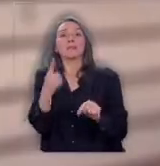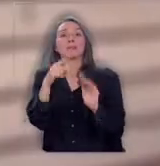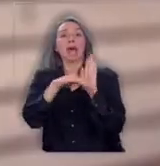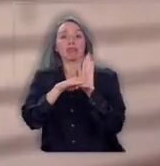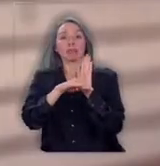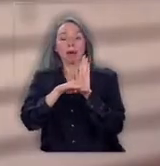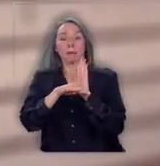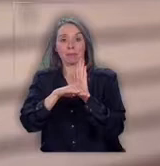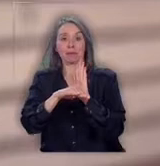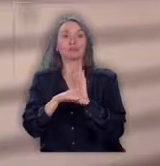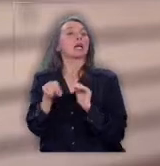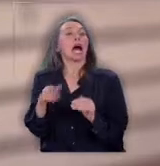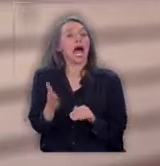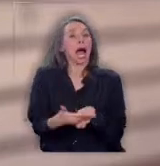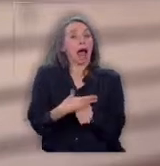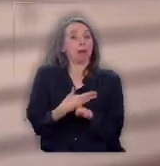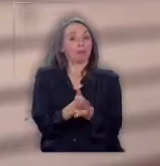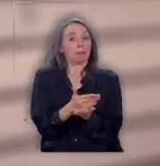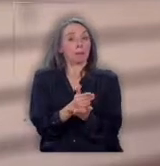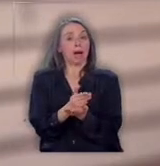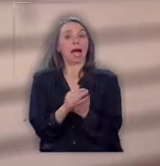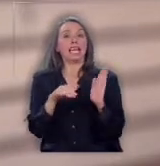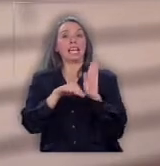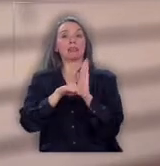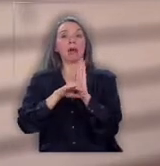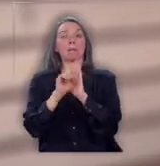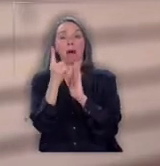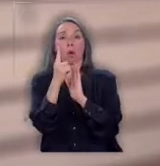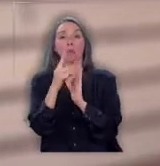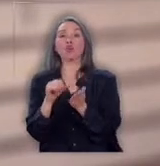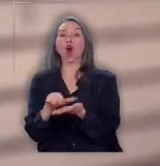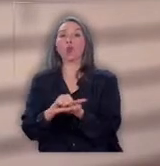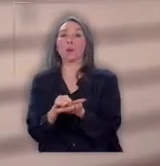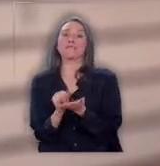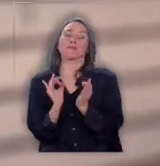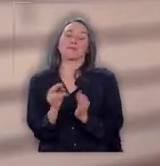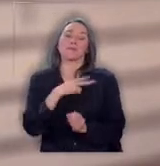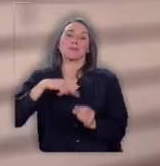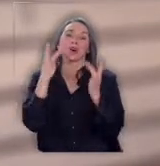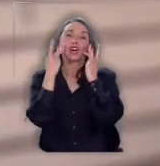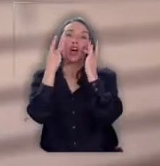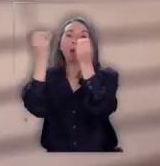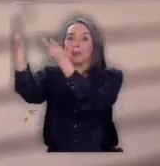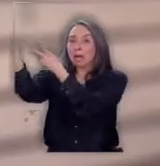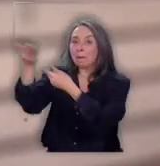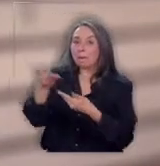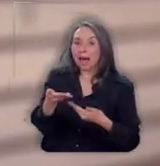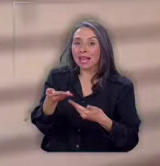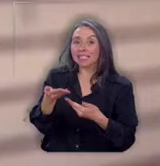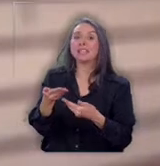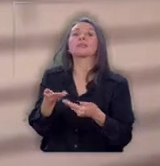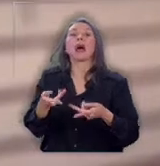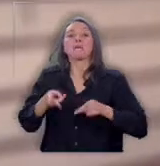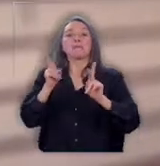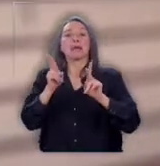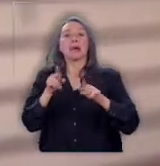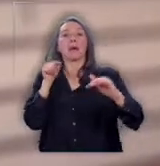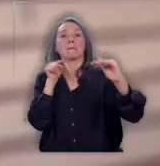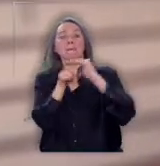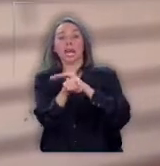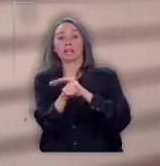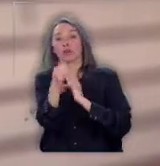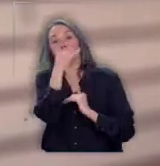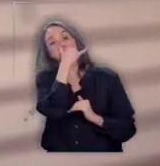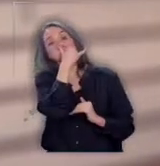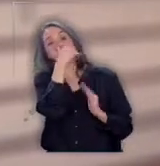etapa nos estamos preparando para un Nueva York y estamos muy contentos de darle la bienvenida al sistema de metro que no ha estado con